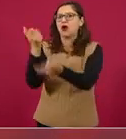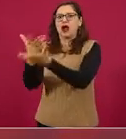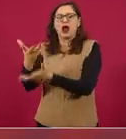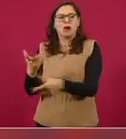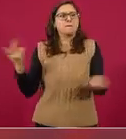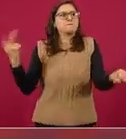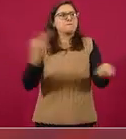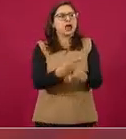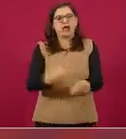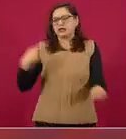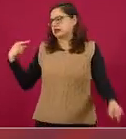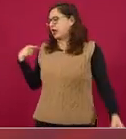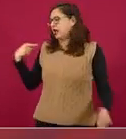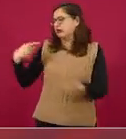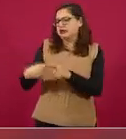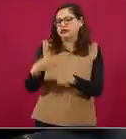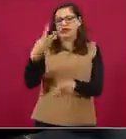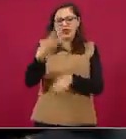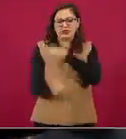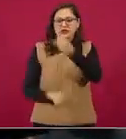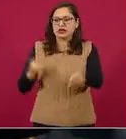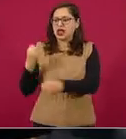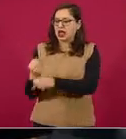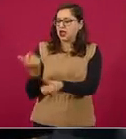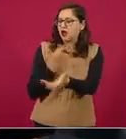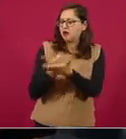se borra.